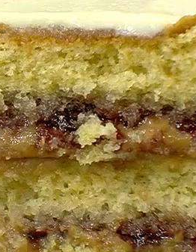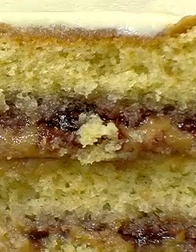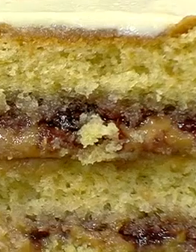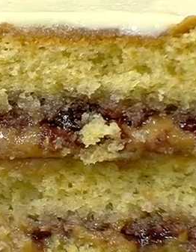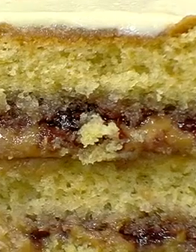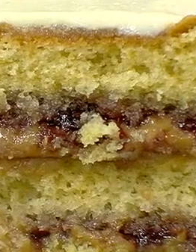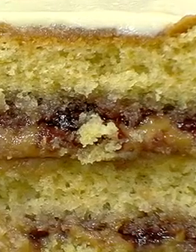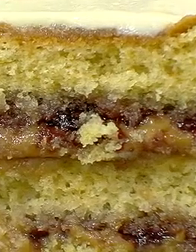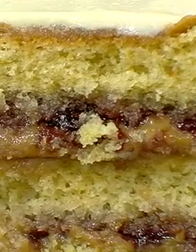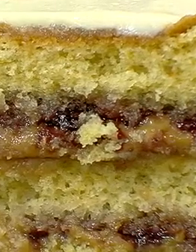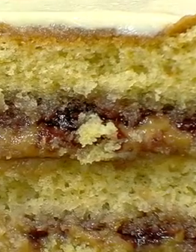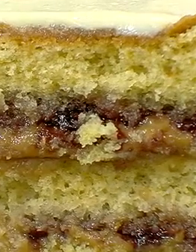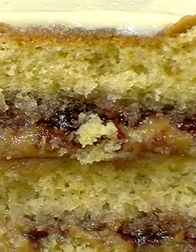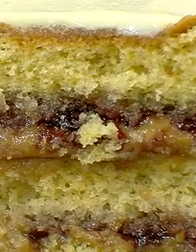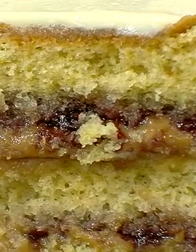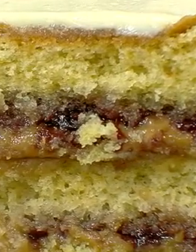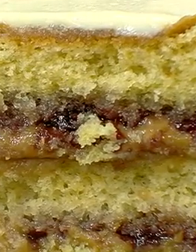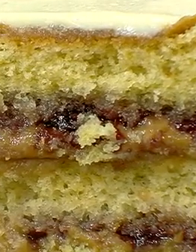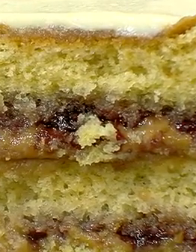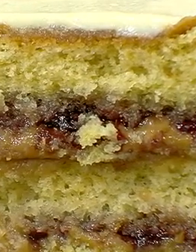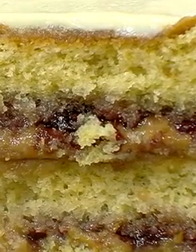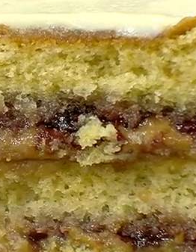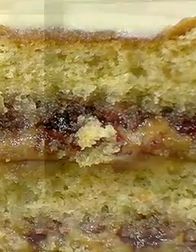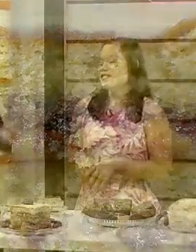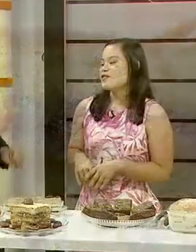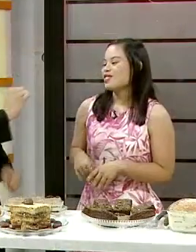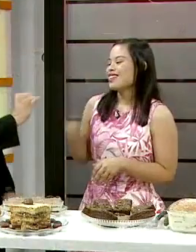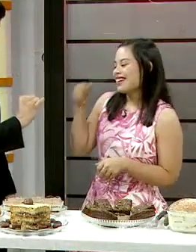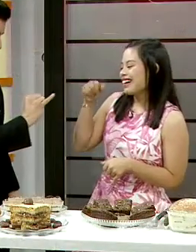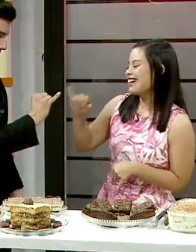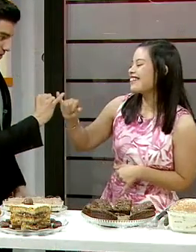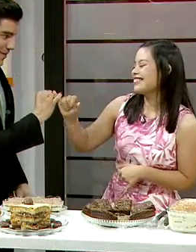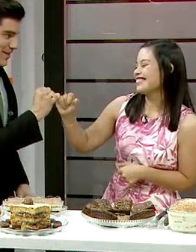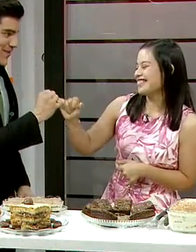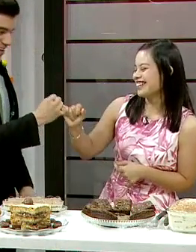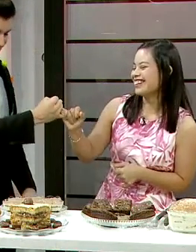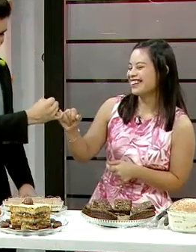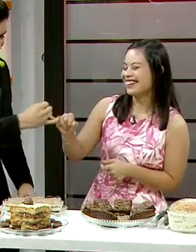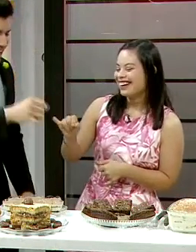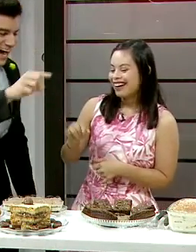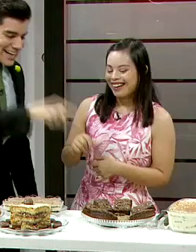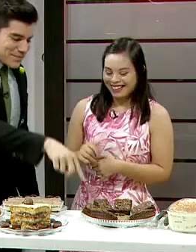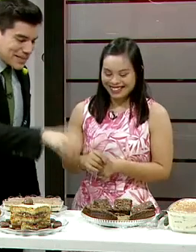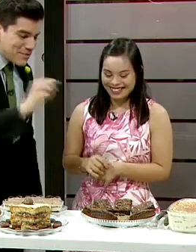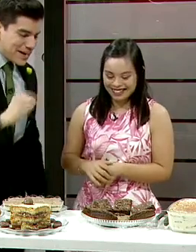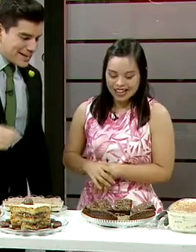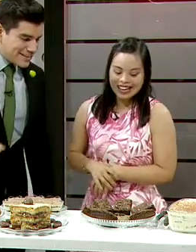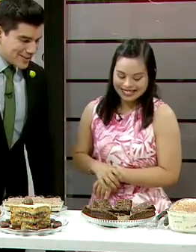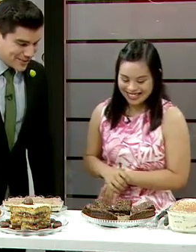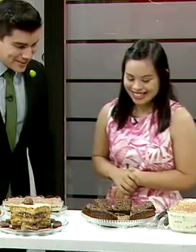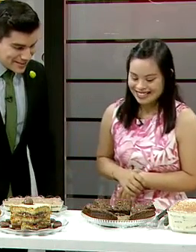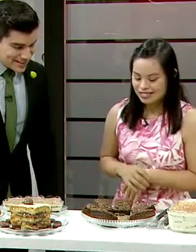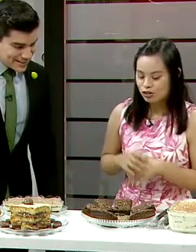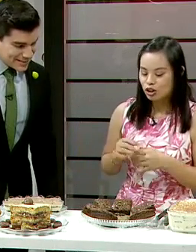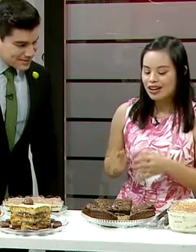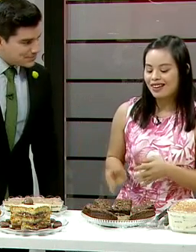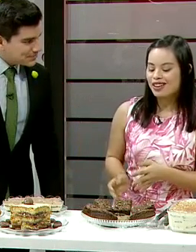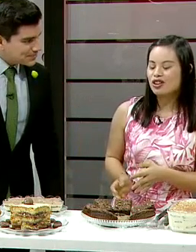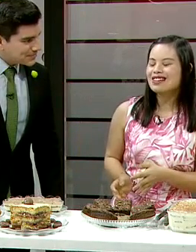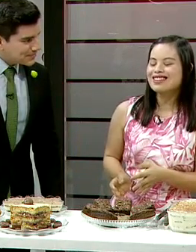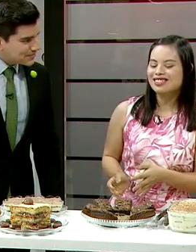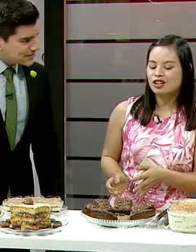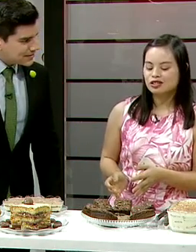mismo me vas a probar, ¿no? Claro que sí. Promesa, promesa. Pinky promise, ahí está. Claro que Pinky sí. Pinky promise. Acá también tenemos negritos, ¿no? Sí, unos